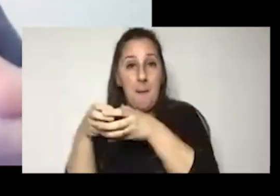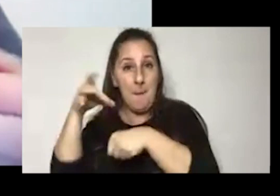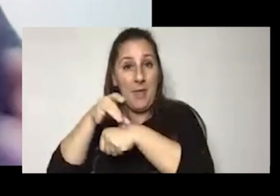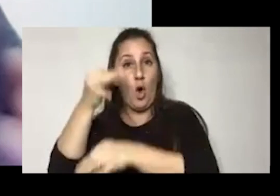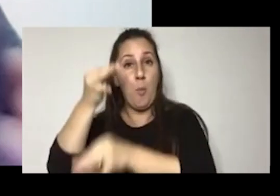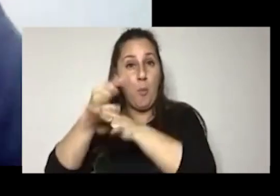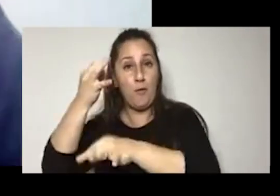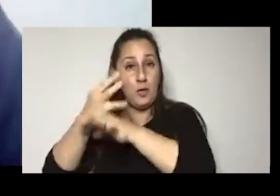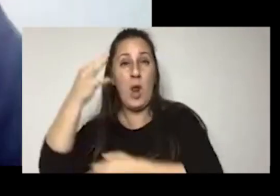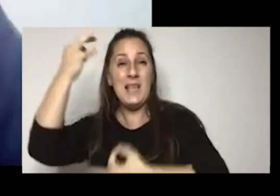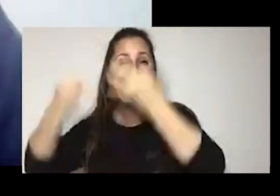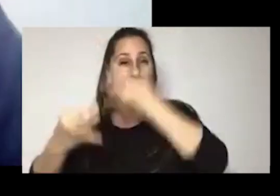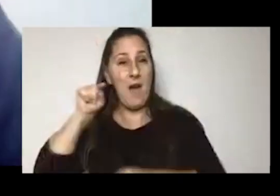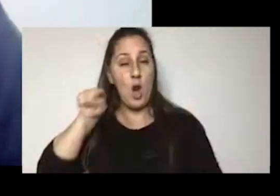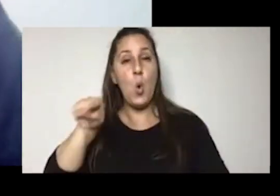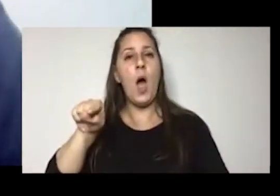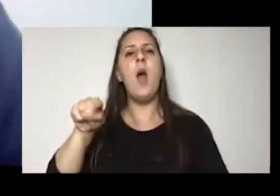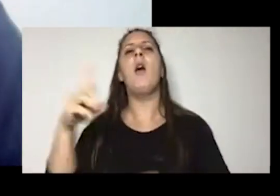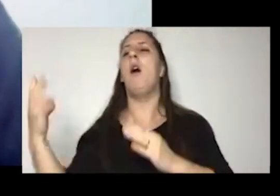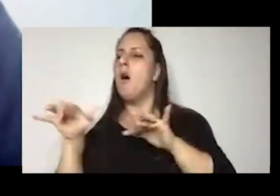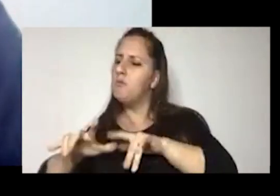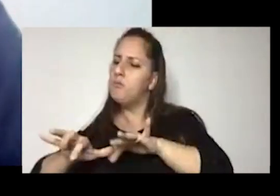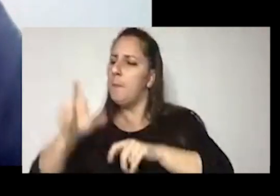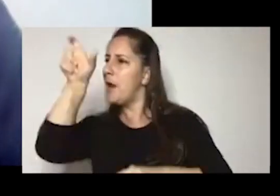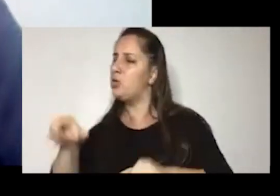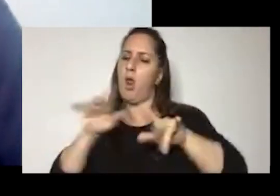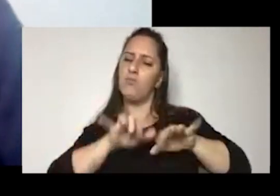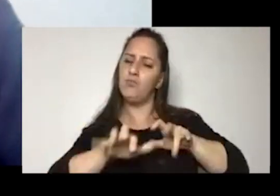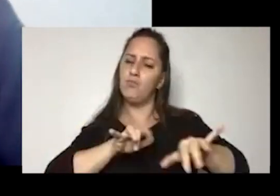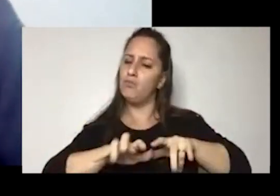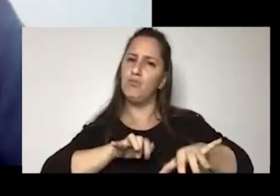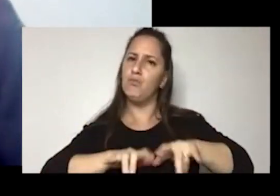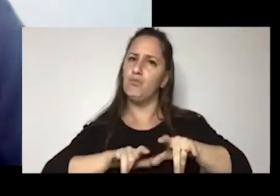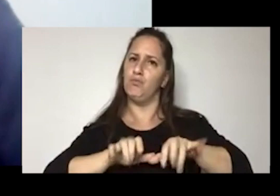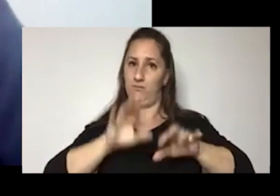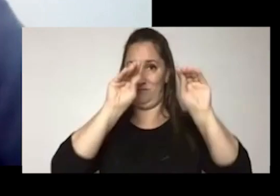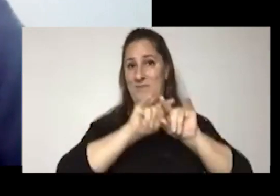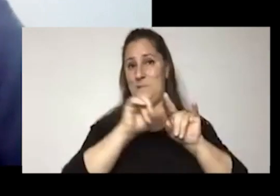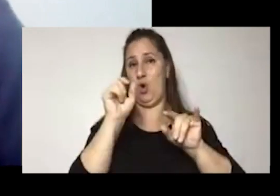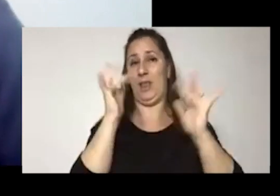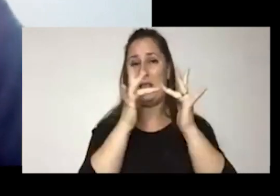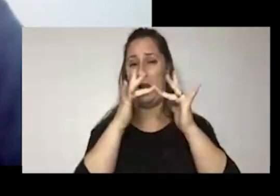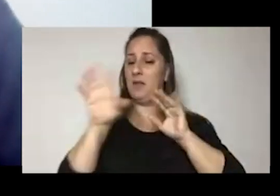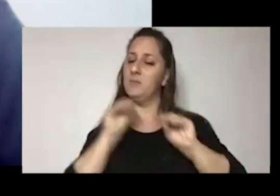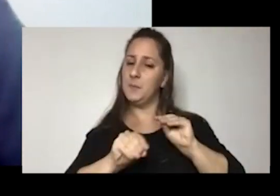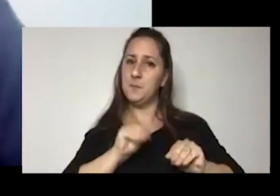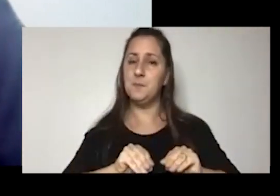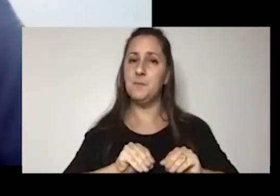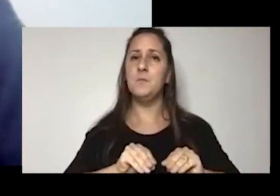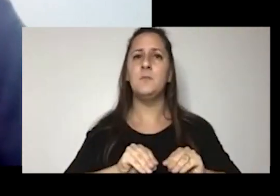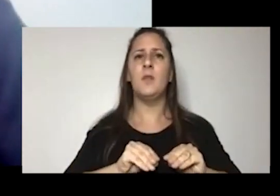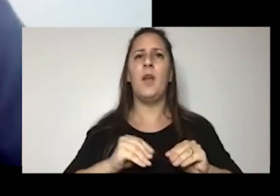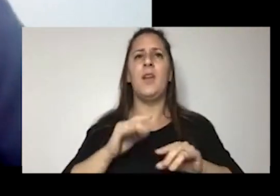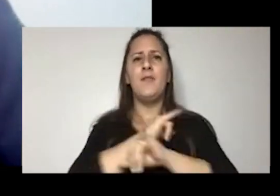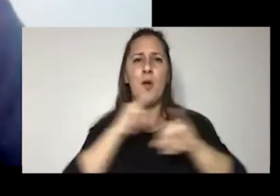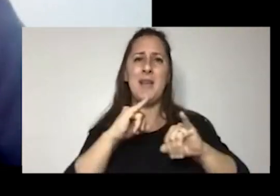evaluaron cargan a través de la plataforma online. No se cruza de datos porque se entiende,